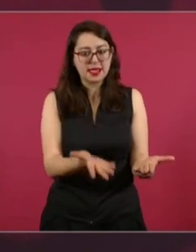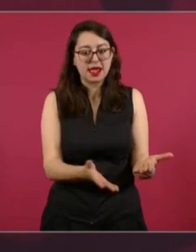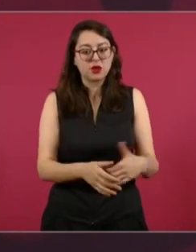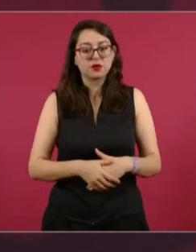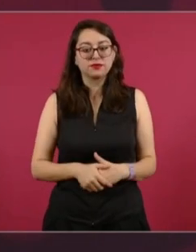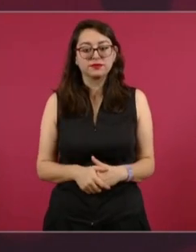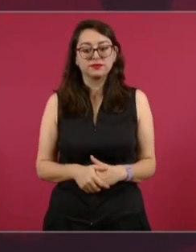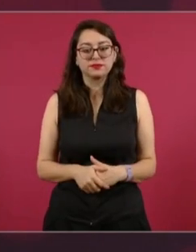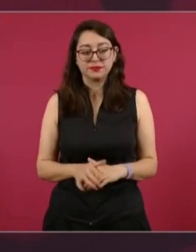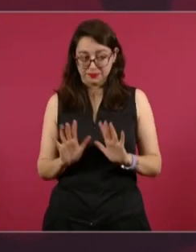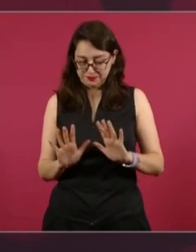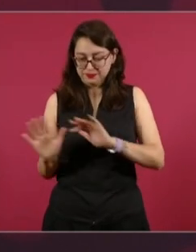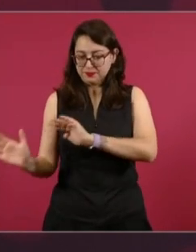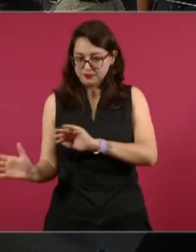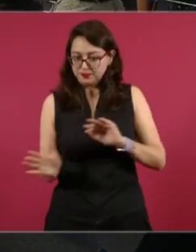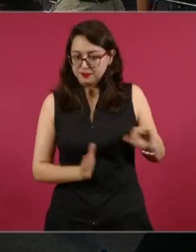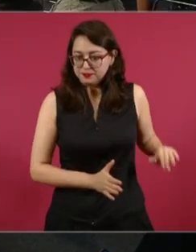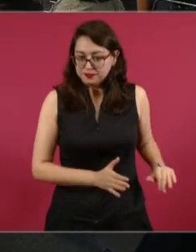Cierro paréntesis.